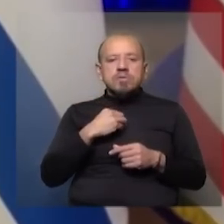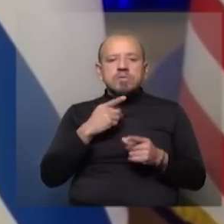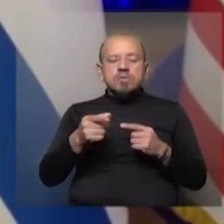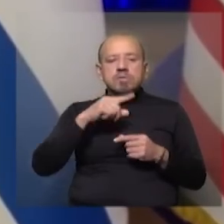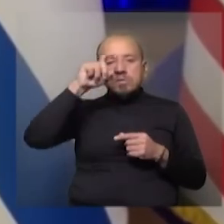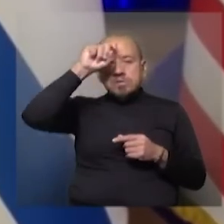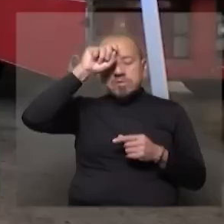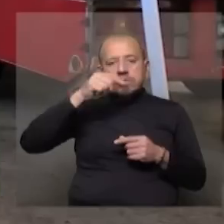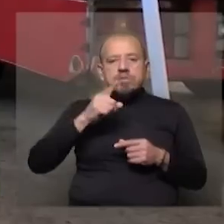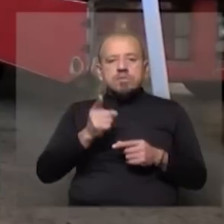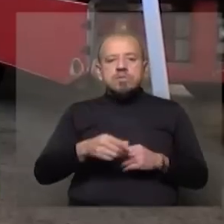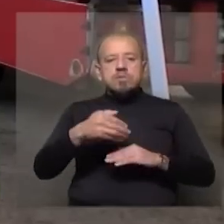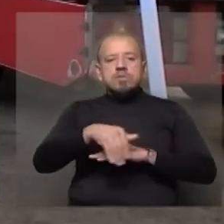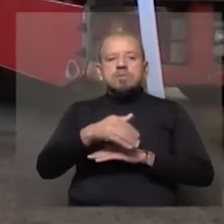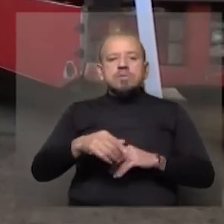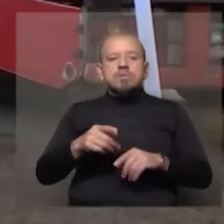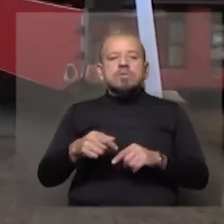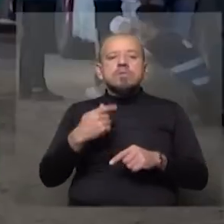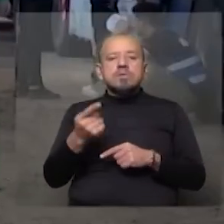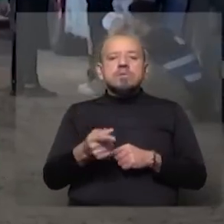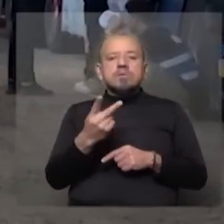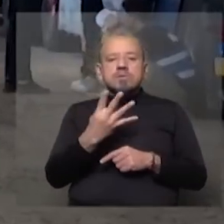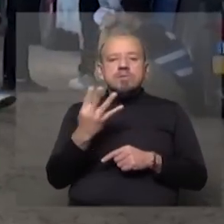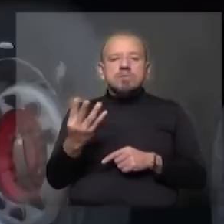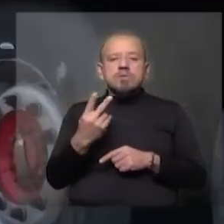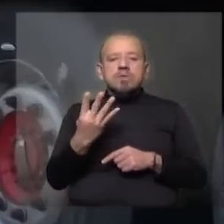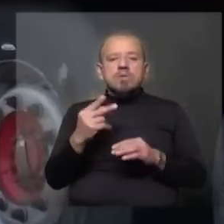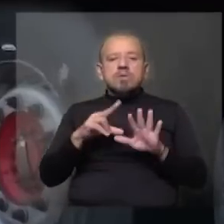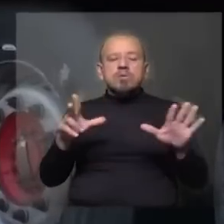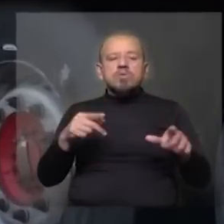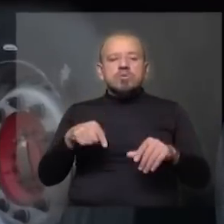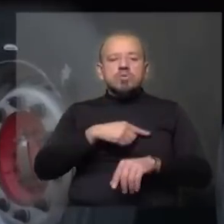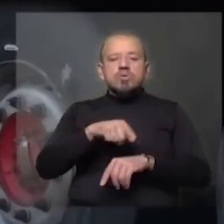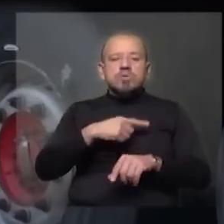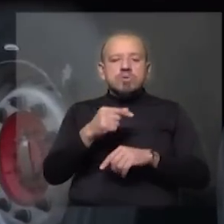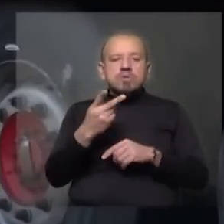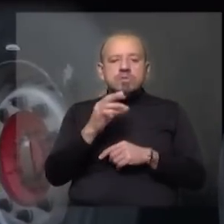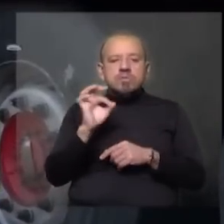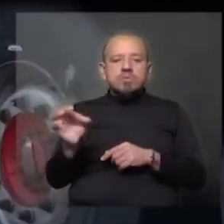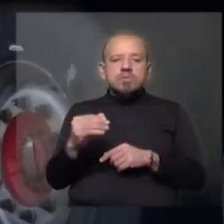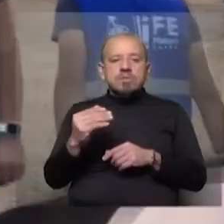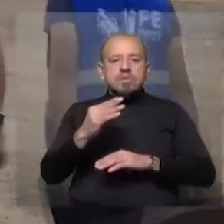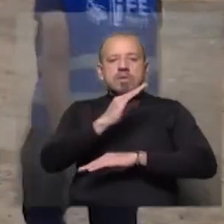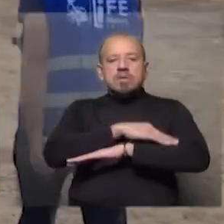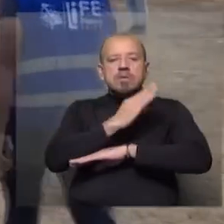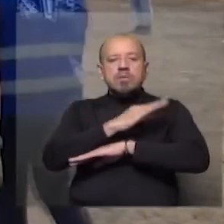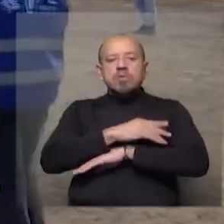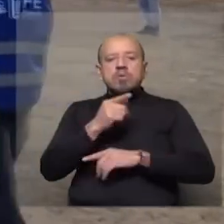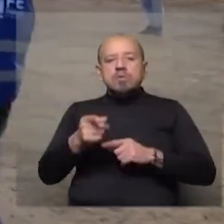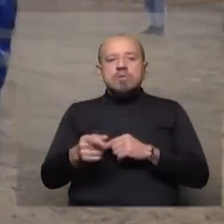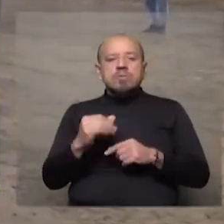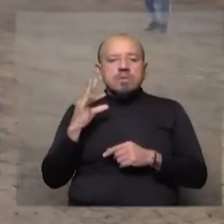Egipto y G Se abrirá en las próximas 24 o 48 horas para la entrada de 20 camiones con ayuda humanitaria para el enclave